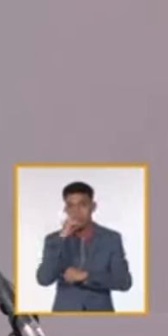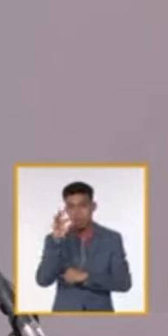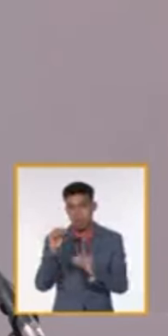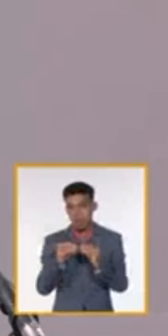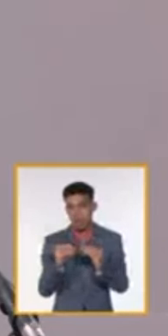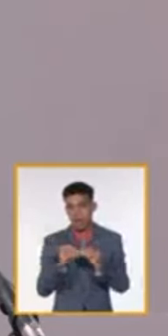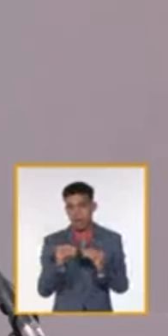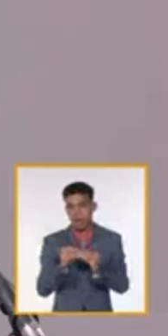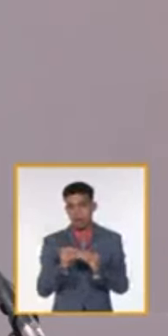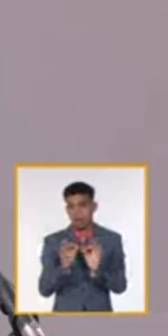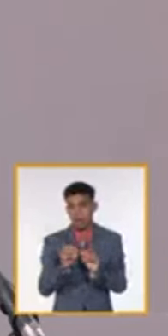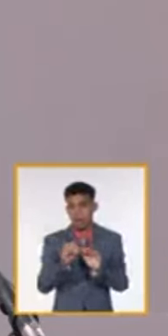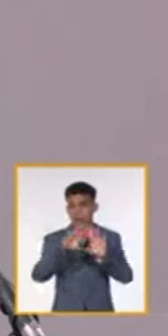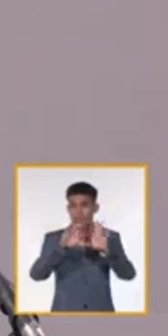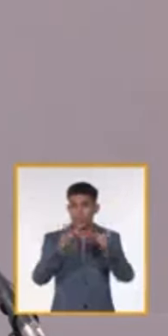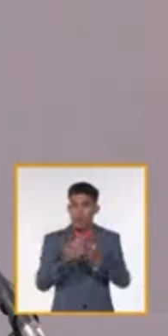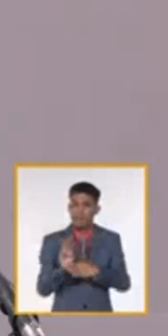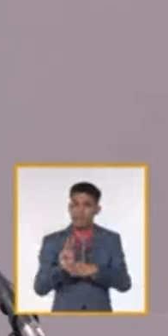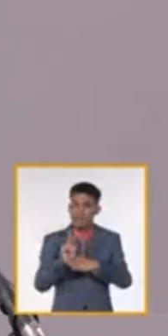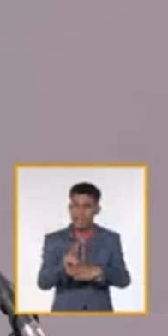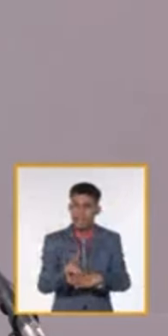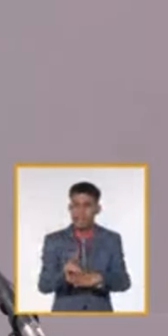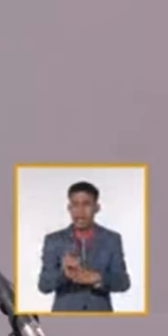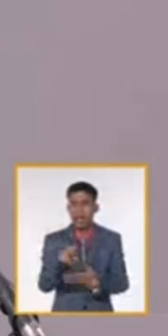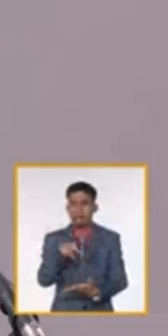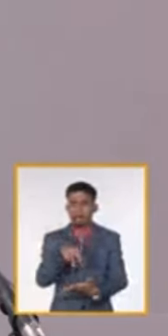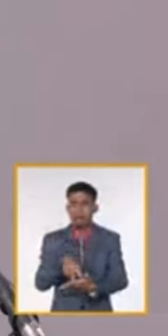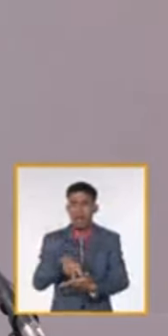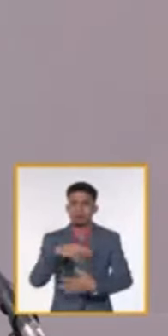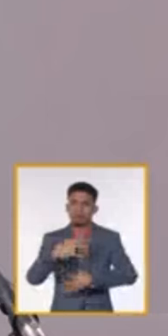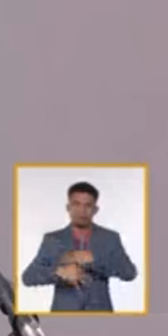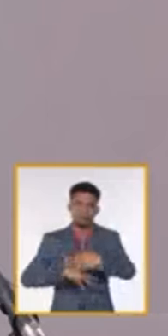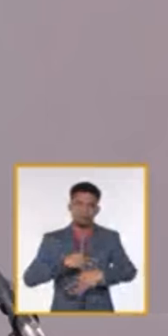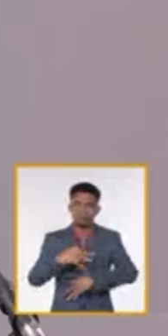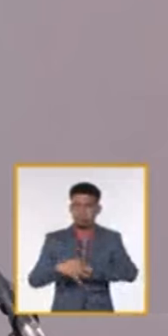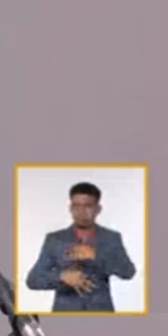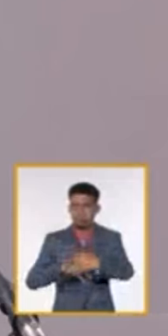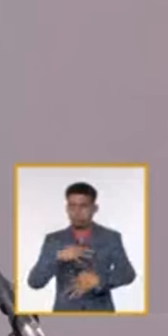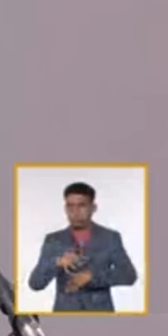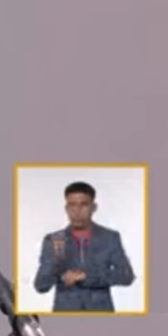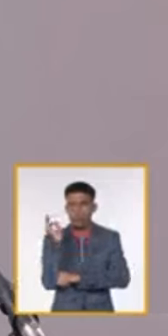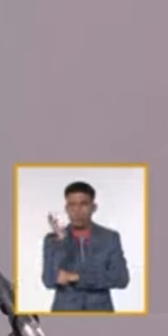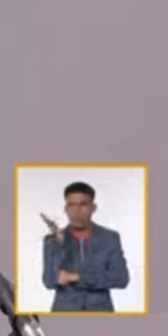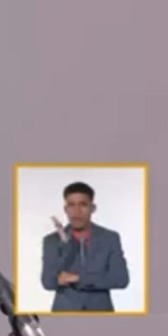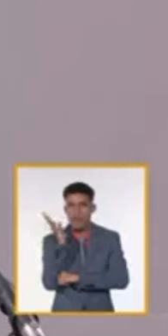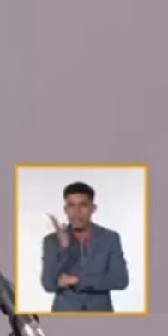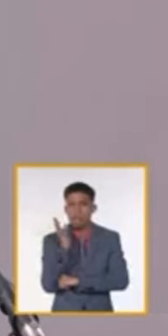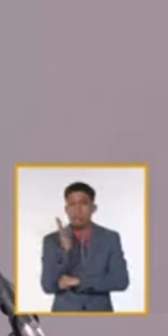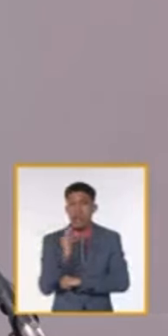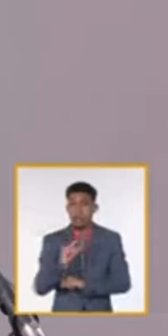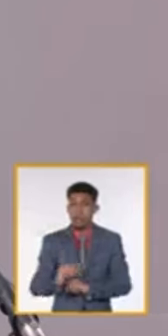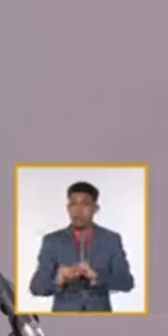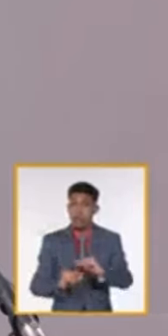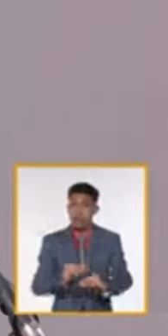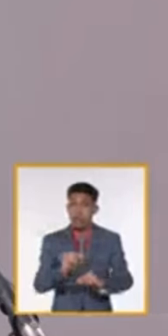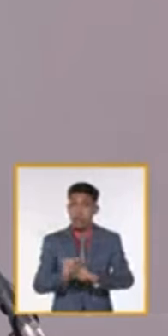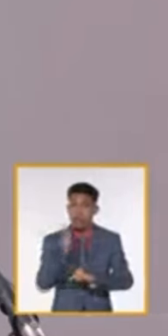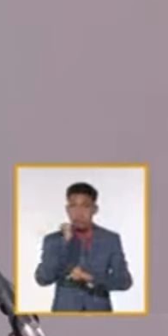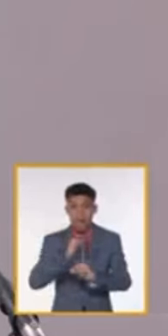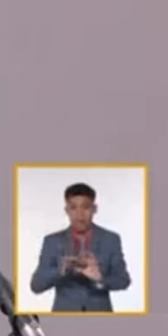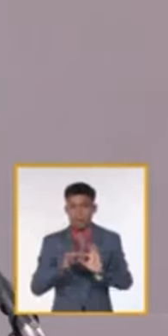las medidas, de las visitas, de los discursos que cada vez son más agresivos por parte de los políticos de manera consensuada,